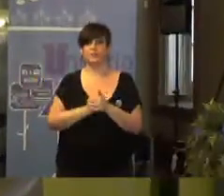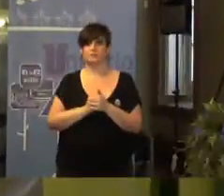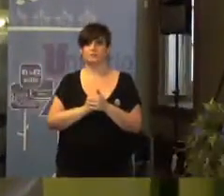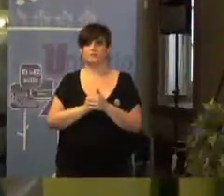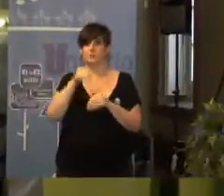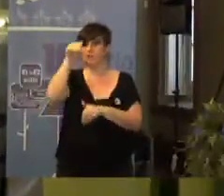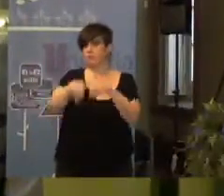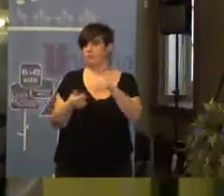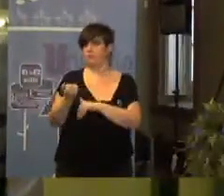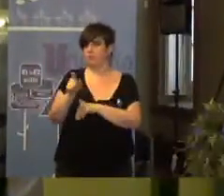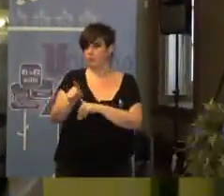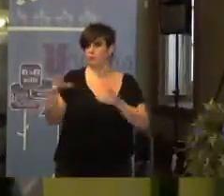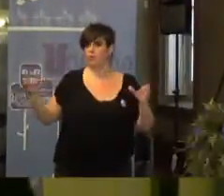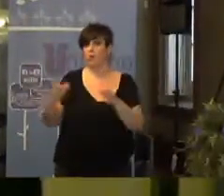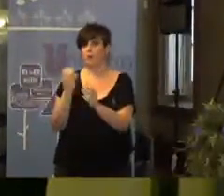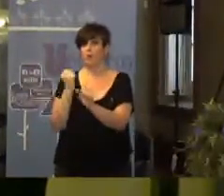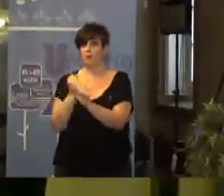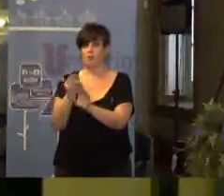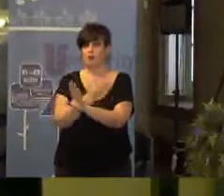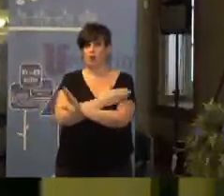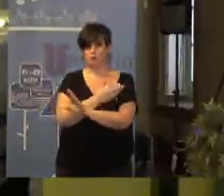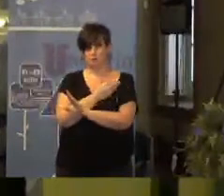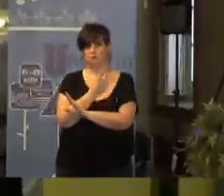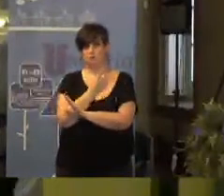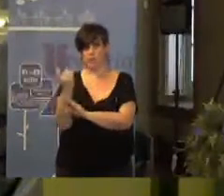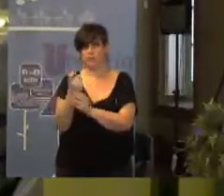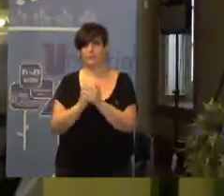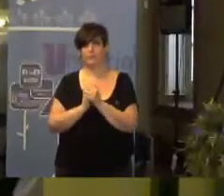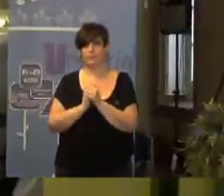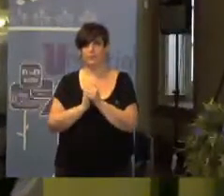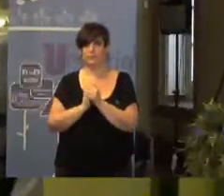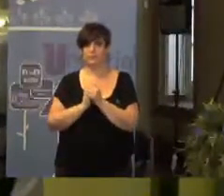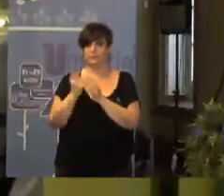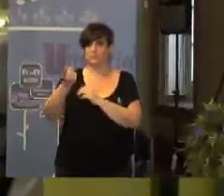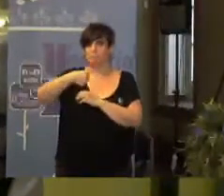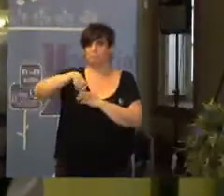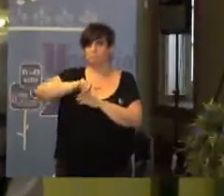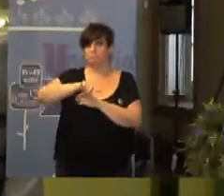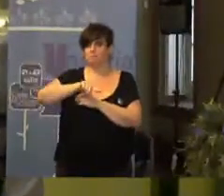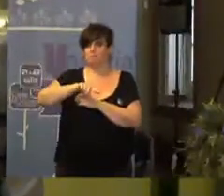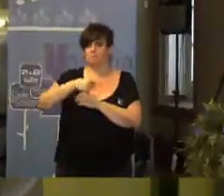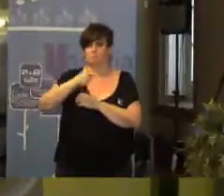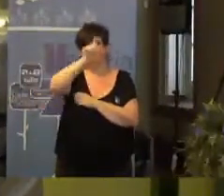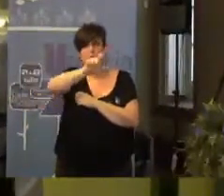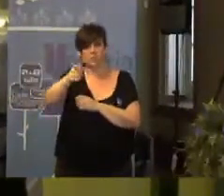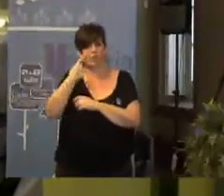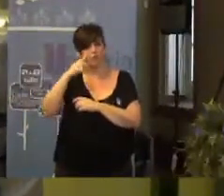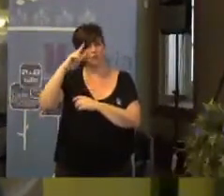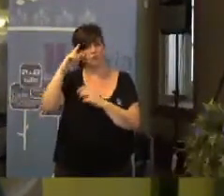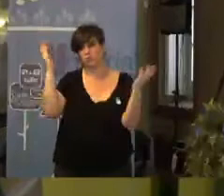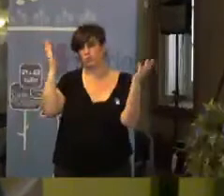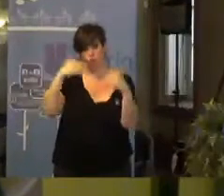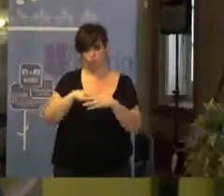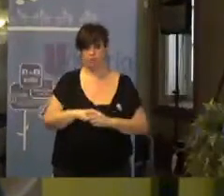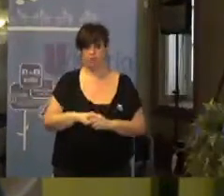que ter grupos de traballo antes. Non teñen nin por que estar á vista. Non teremos expertos en cada un